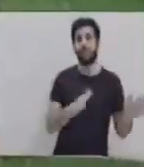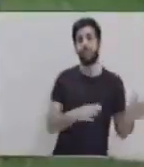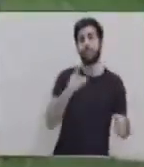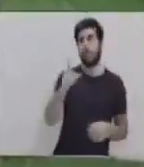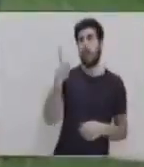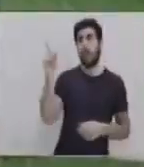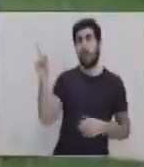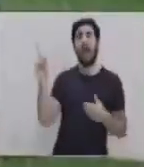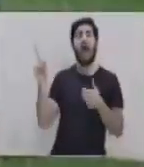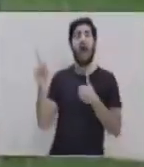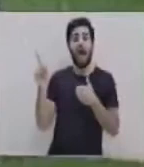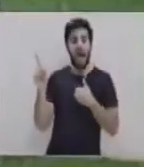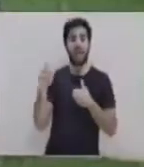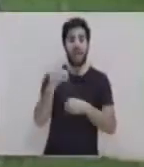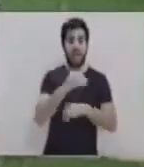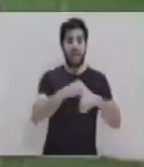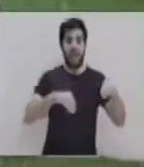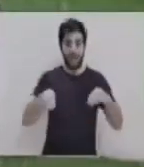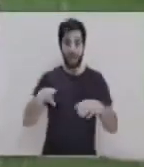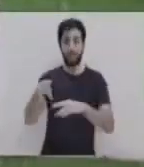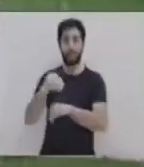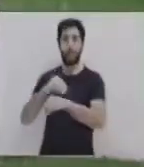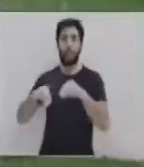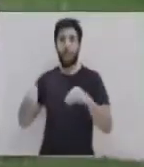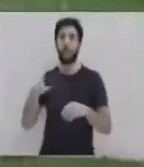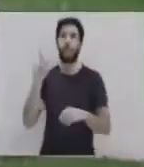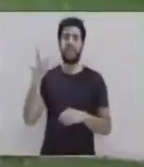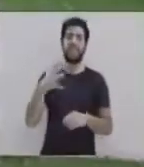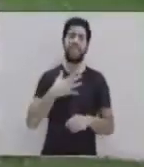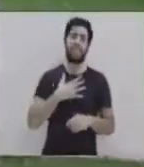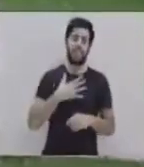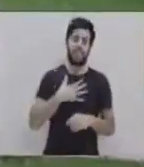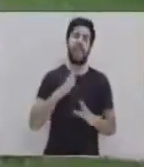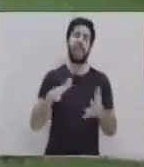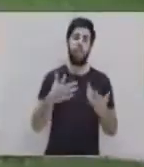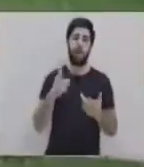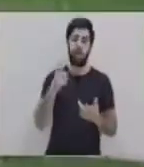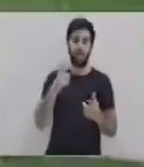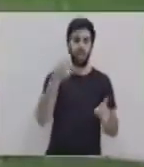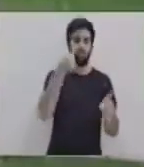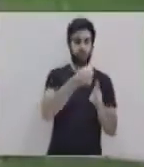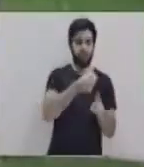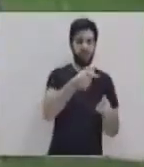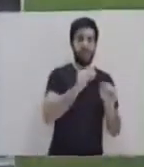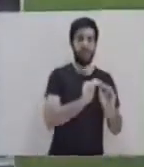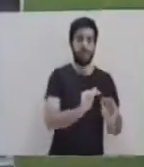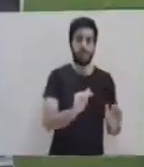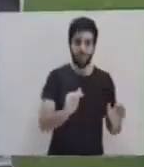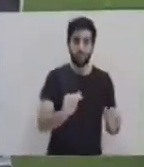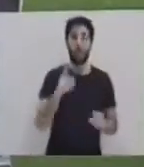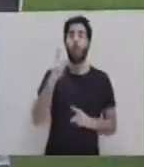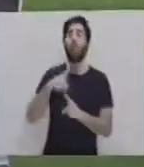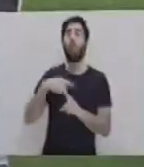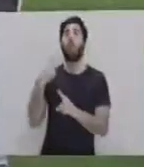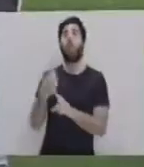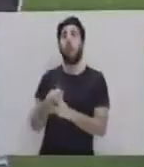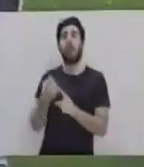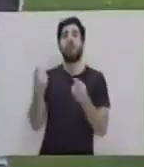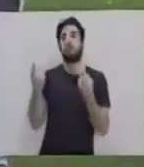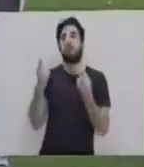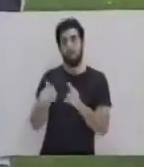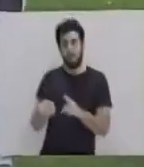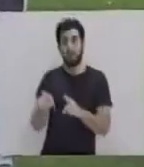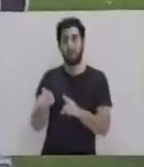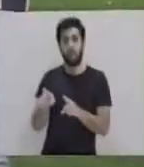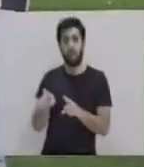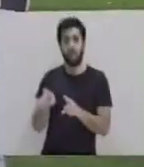entonces hay cambios en el clima. A eso es a lo que le llamamos nosotros el fenómeno del niño. Cuando sucede